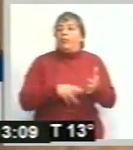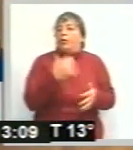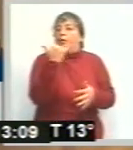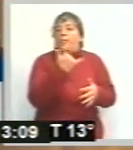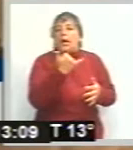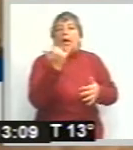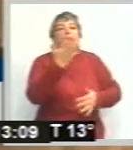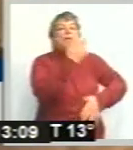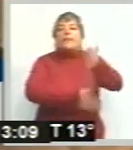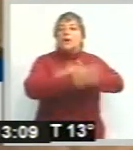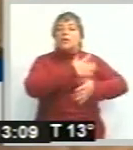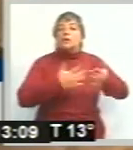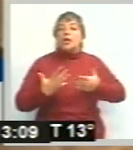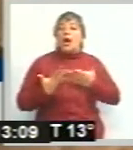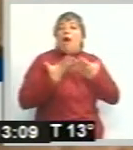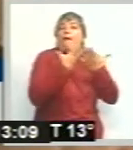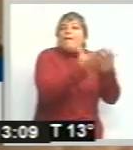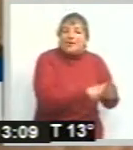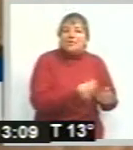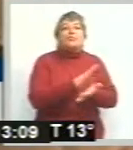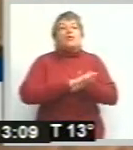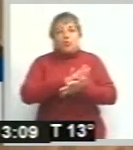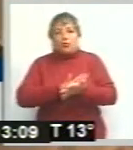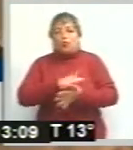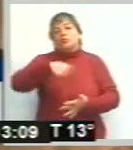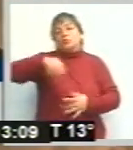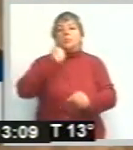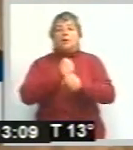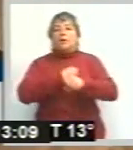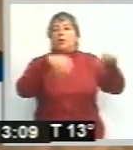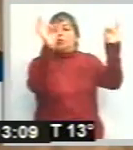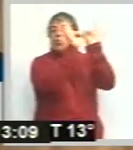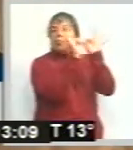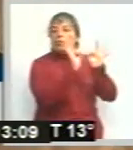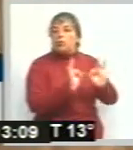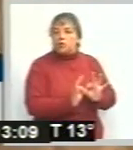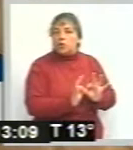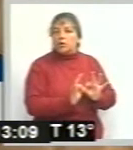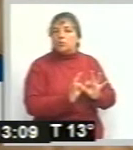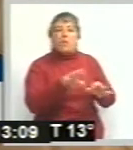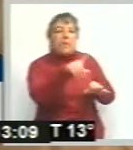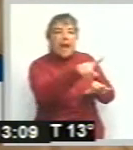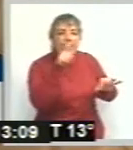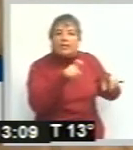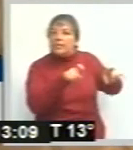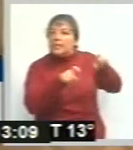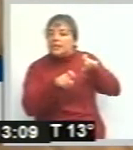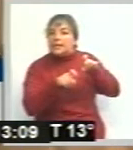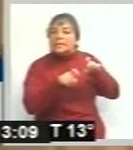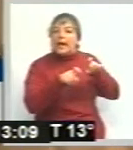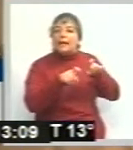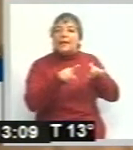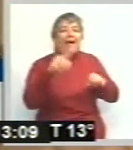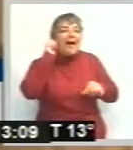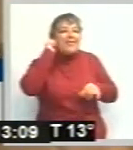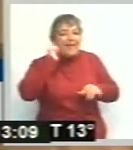la discapacidad, ofrecerle una solución. Estamos trabajando en un proyecto para detectar en edad temprana lo que